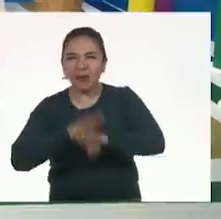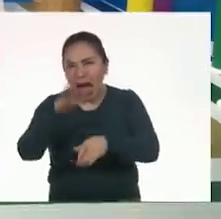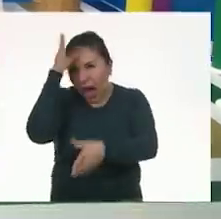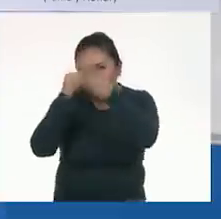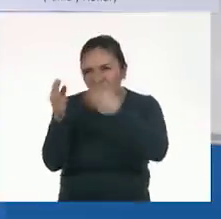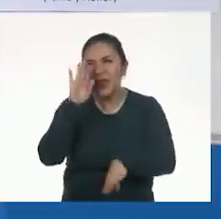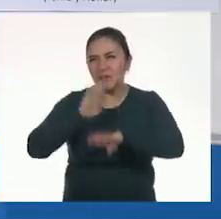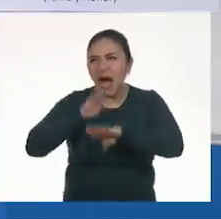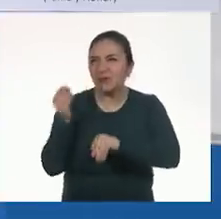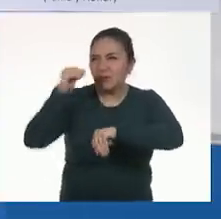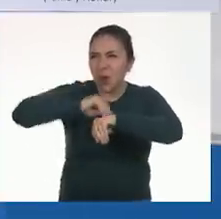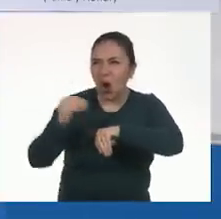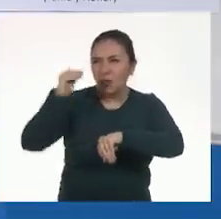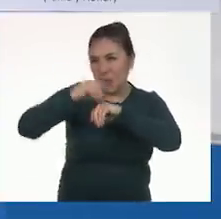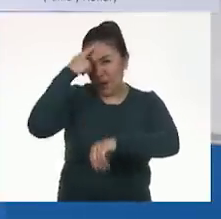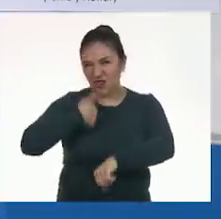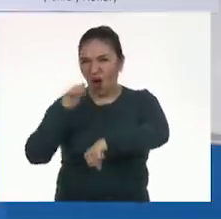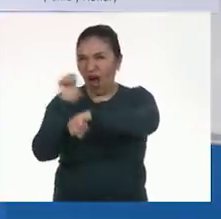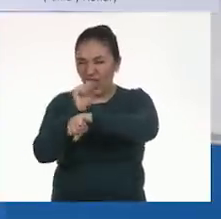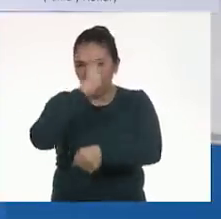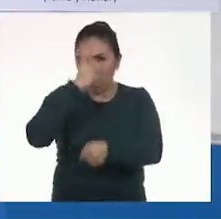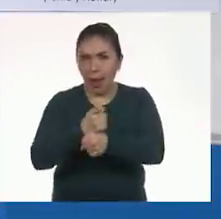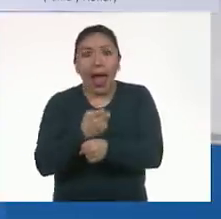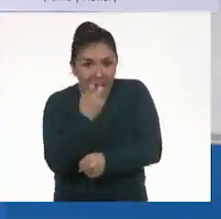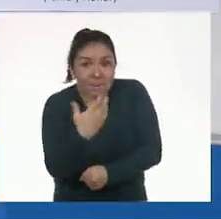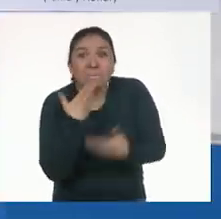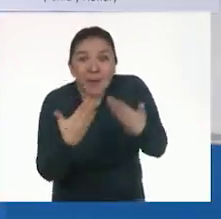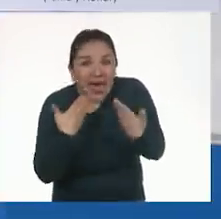más grandes, etcétera, etcétera. Y eso está bien.